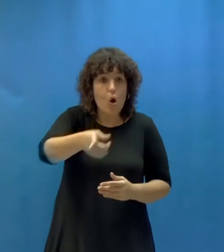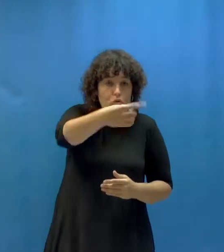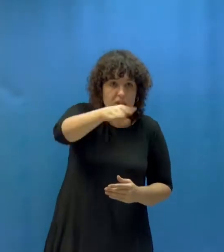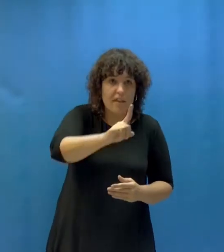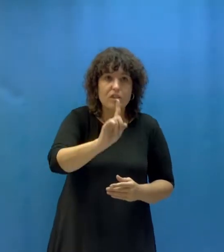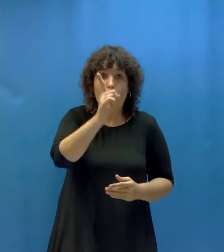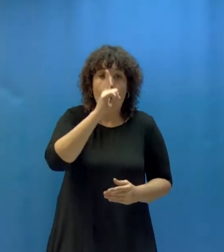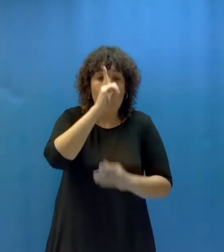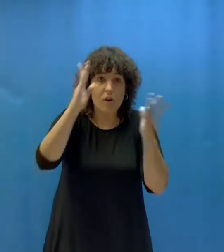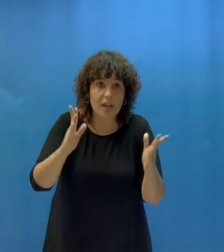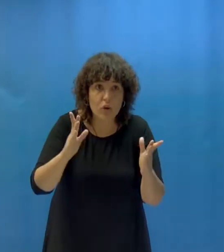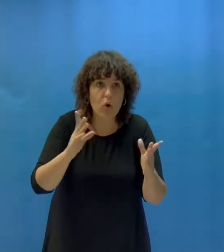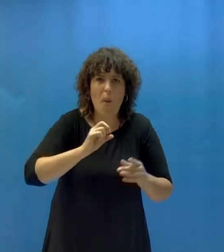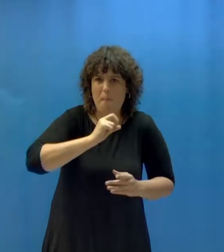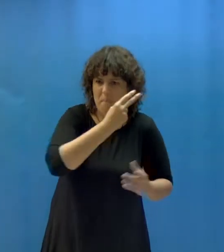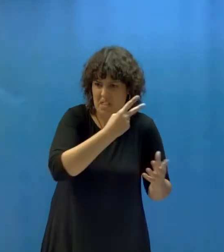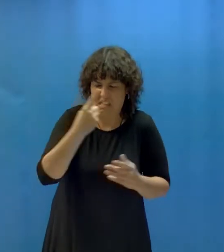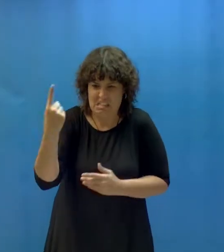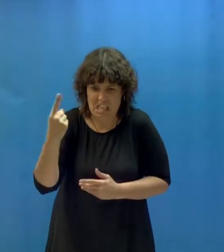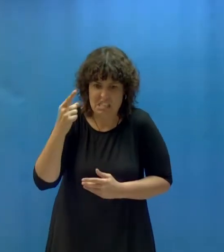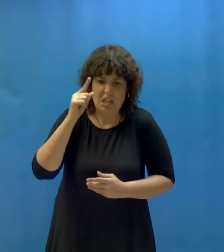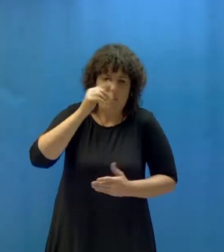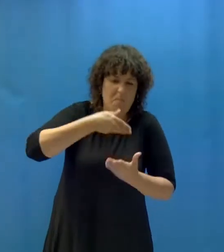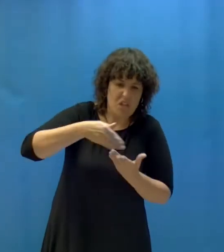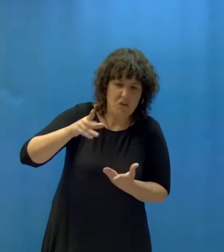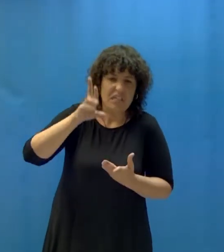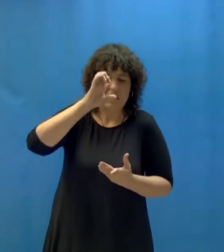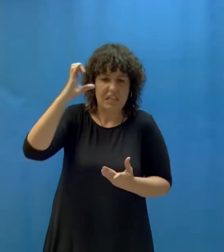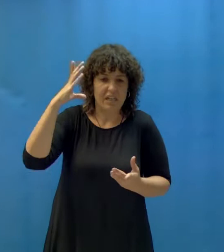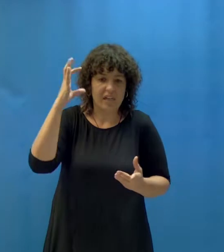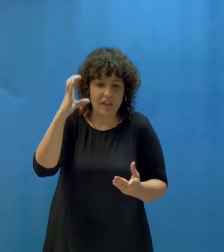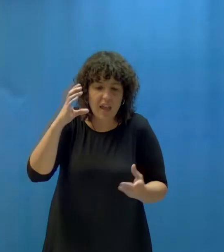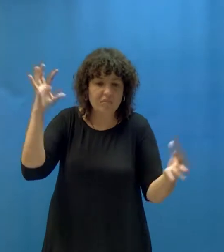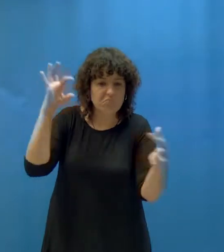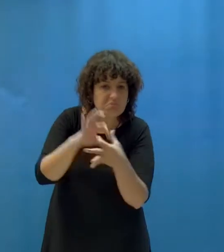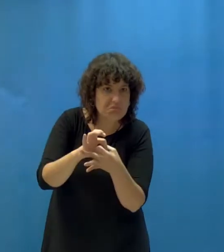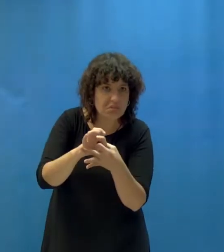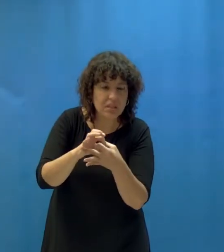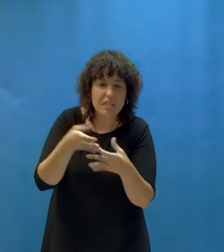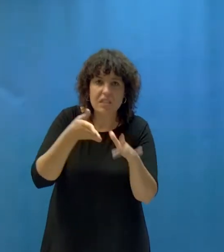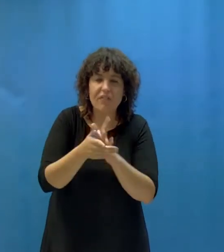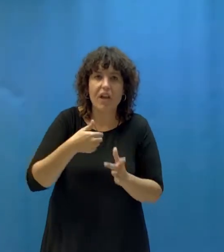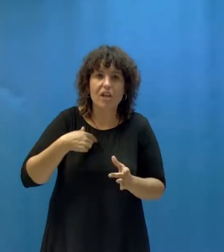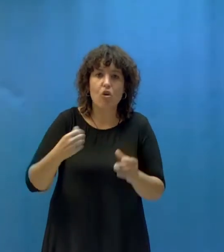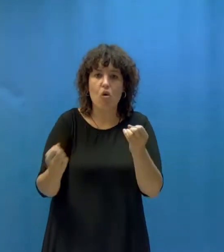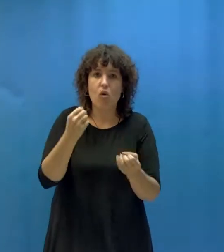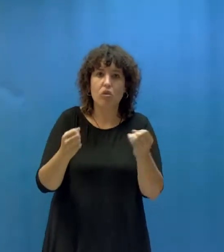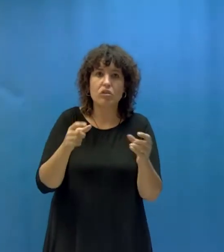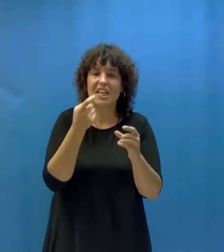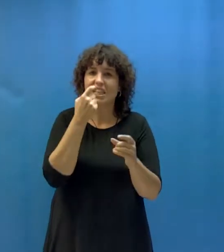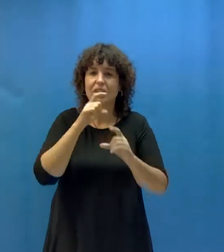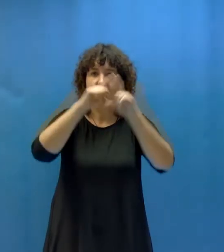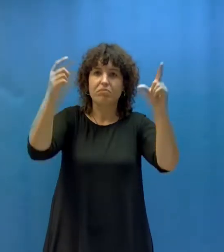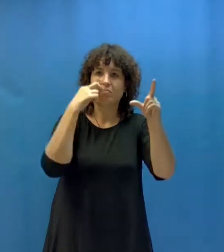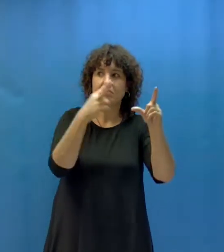millones, 44 millones, 26 millones en REC y no pongo el retrovisor, pero es que usted insiste siempre